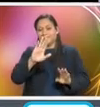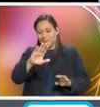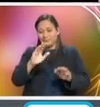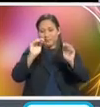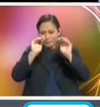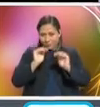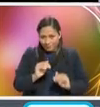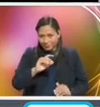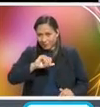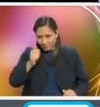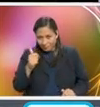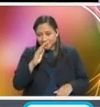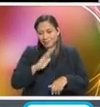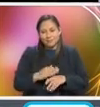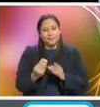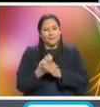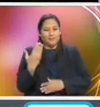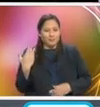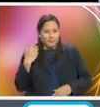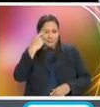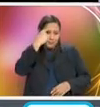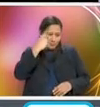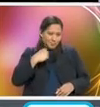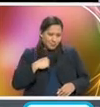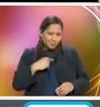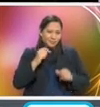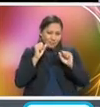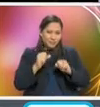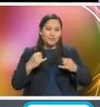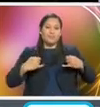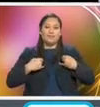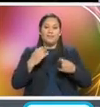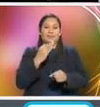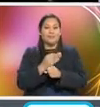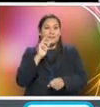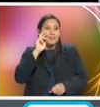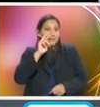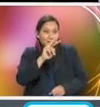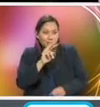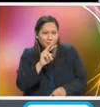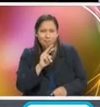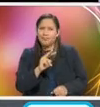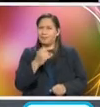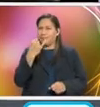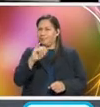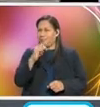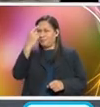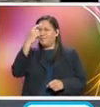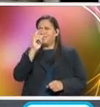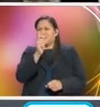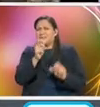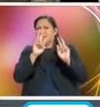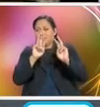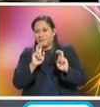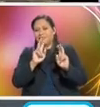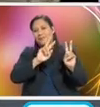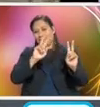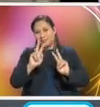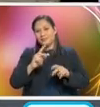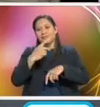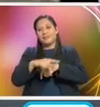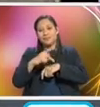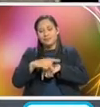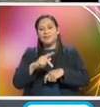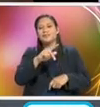más moderno, bueno, para mí, porque seguramente los chicos que nos están viendo nos dirán que de qué estamos hablando. Verano Peligroso de